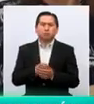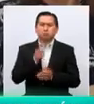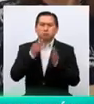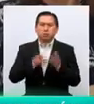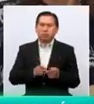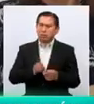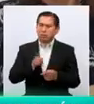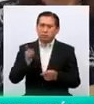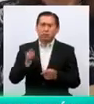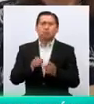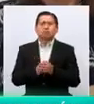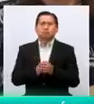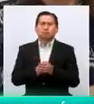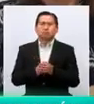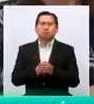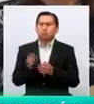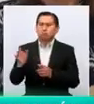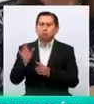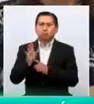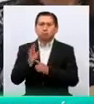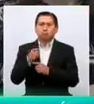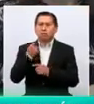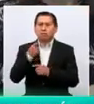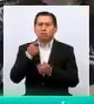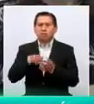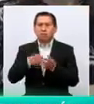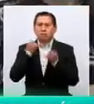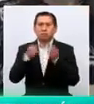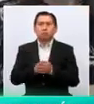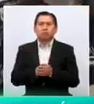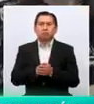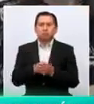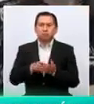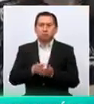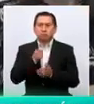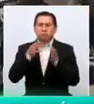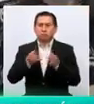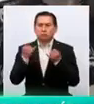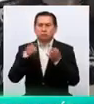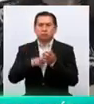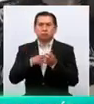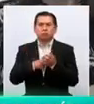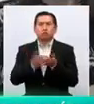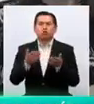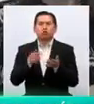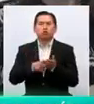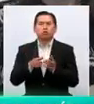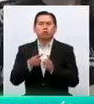periodista revele la fuente. Este periodista